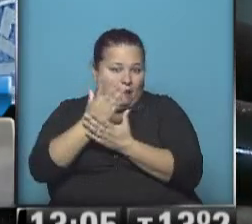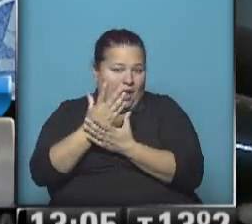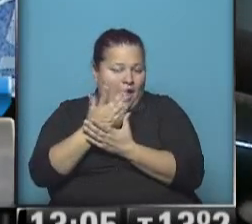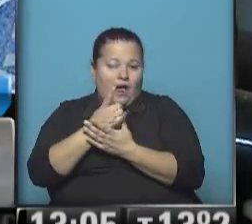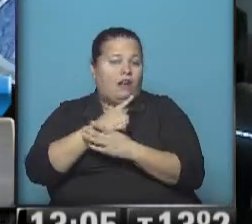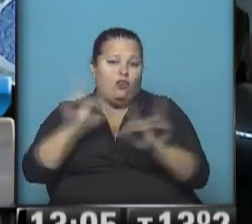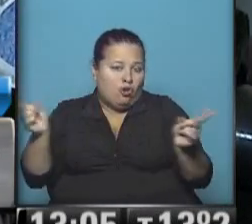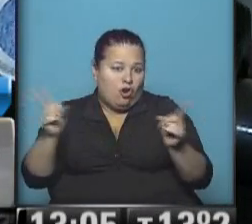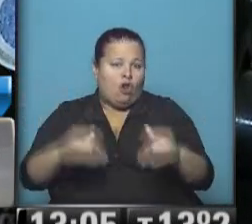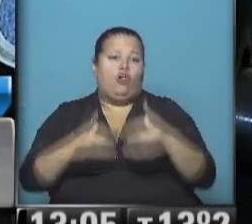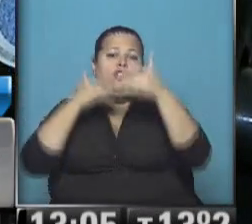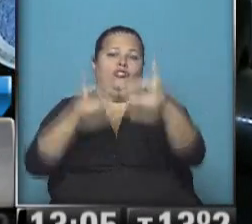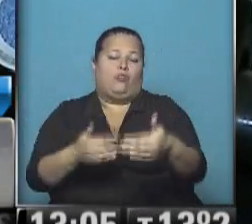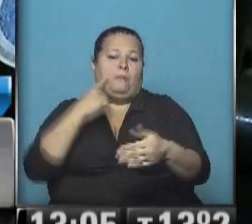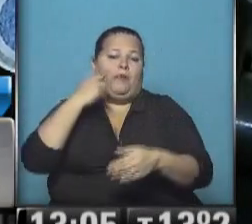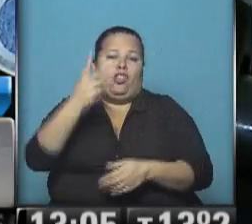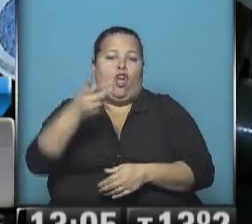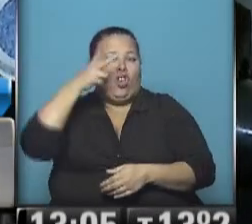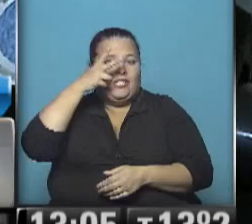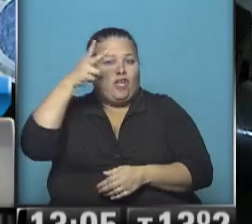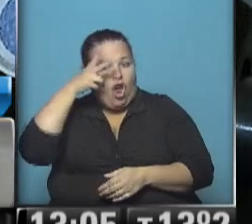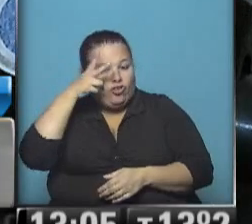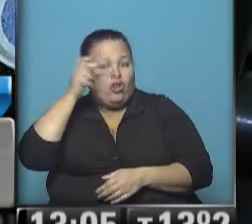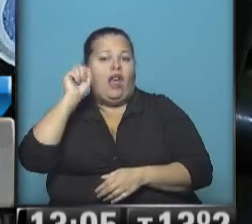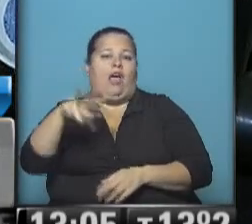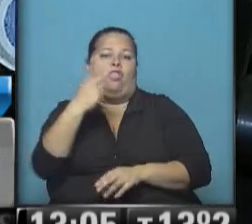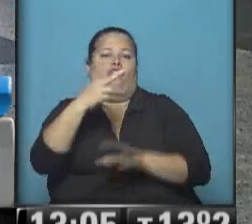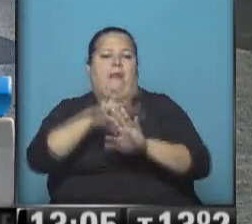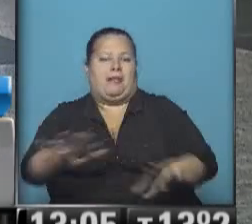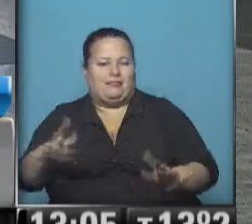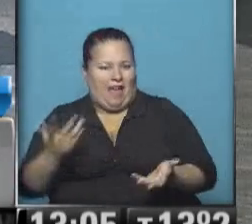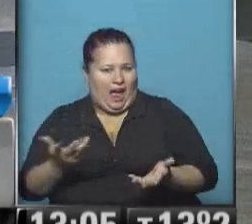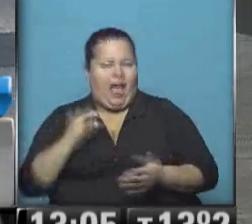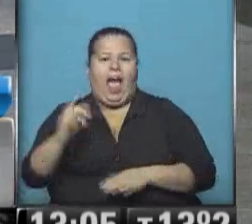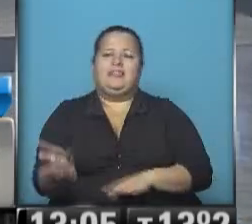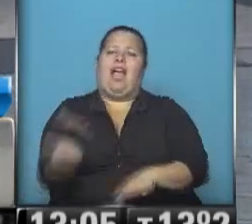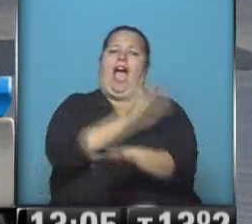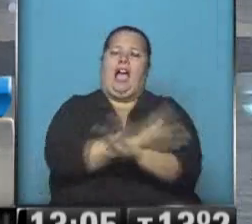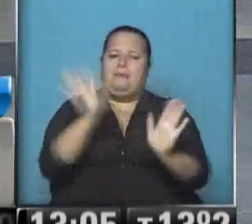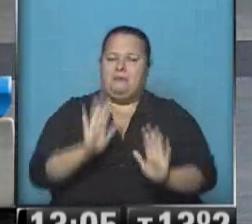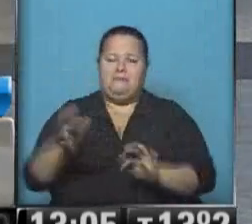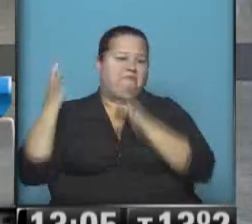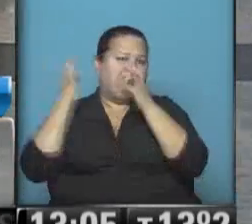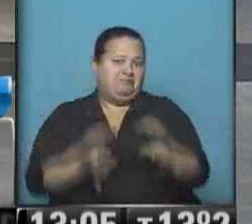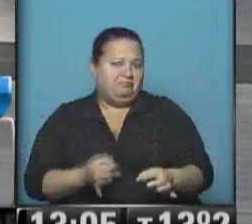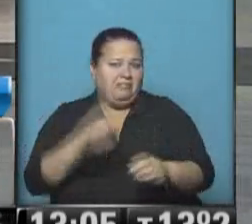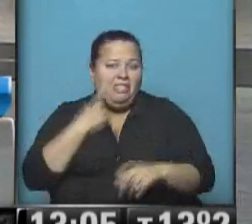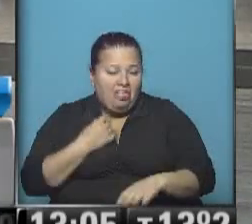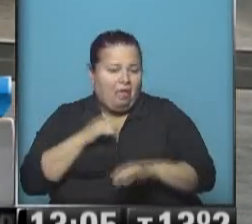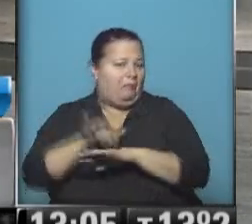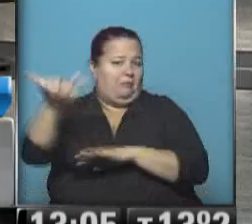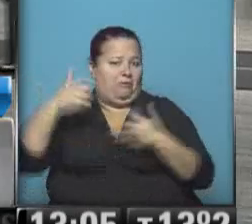no va a salir y está ubicado en el 1288 2 horas más tarde Se le avisa con anticipación llega ese día y